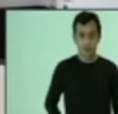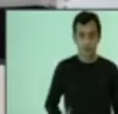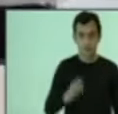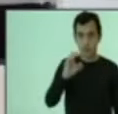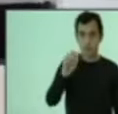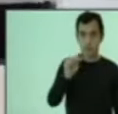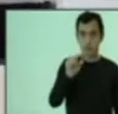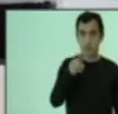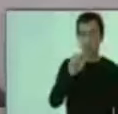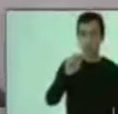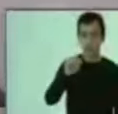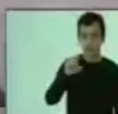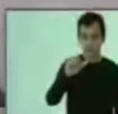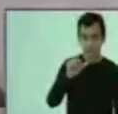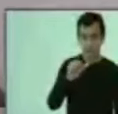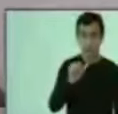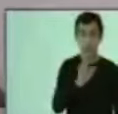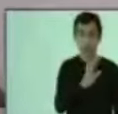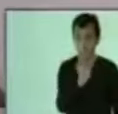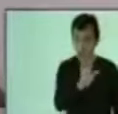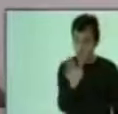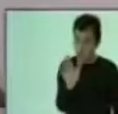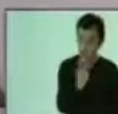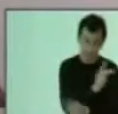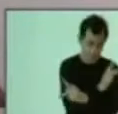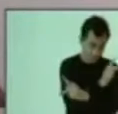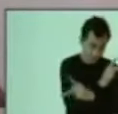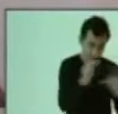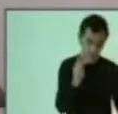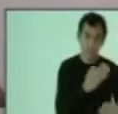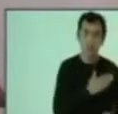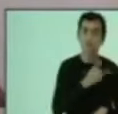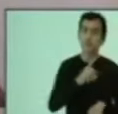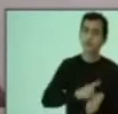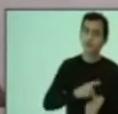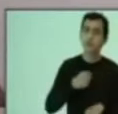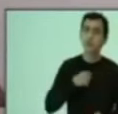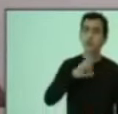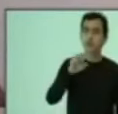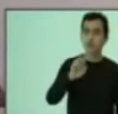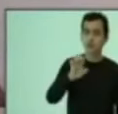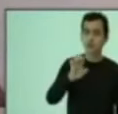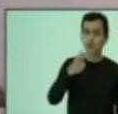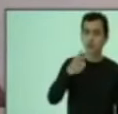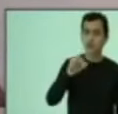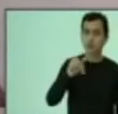vamos. Buenos días a todos ustedes. Yo soy José Gonzalo Martínez Pacheco.